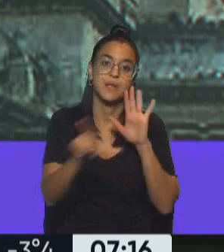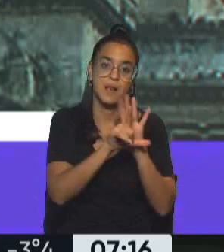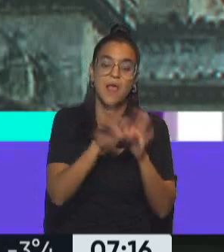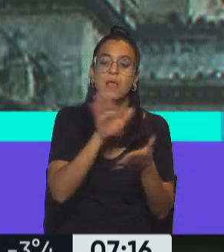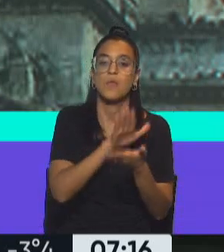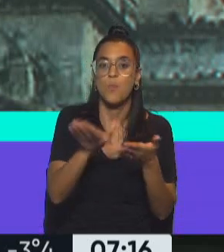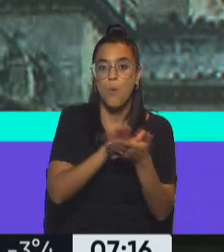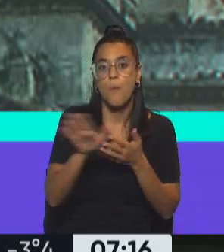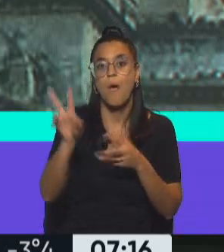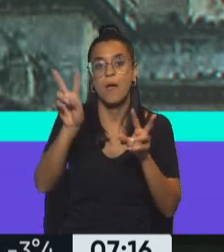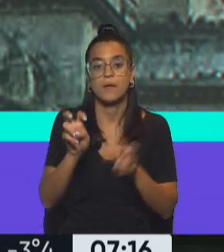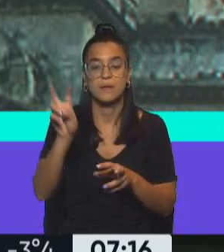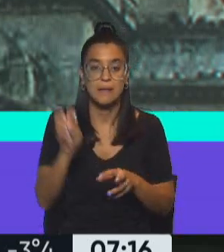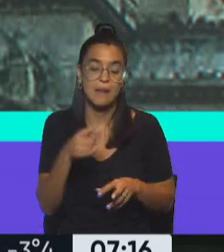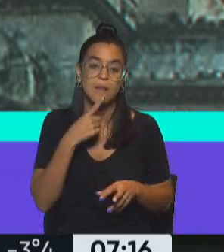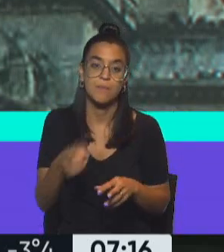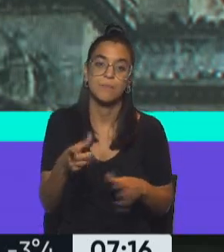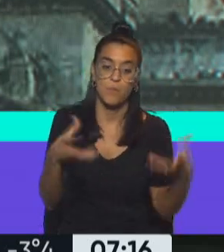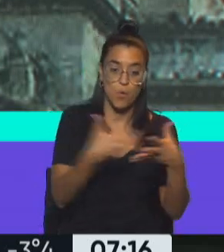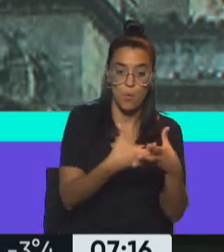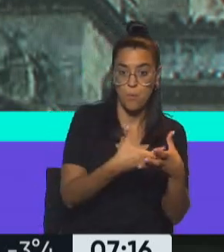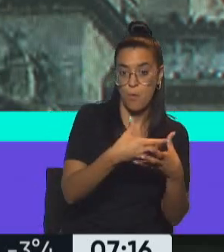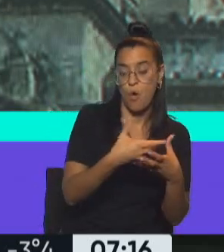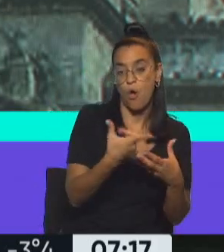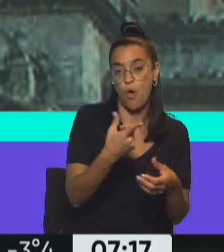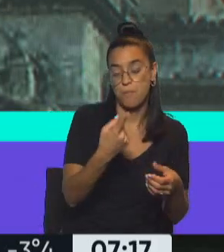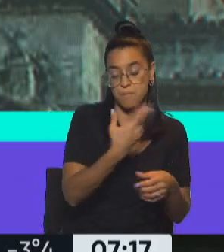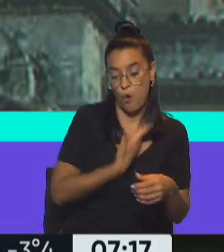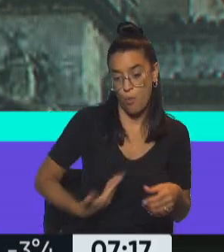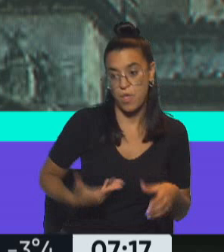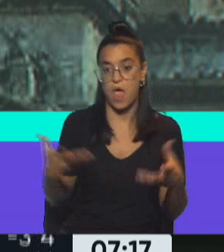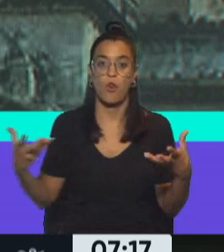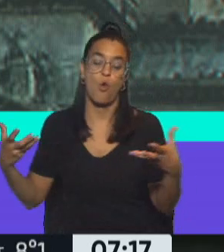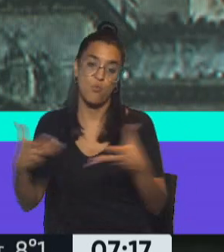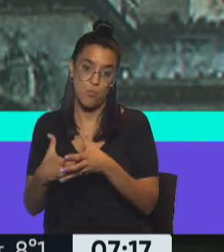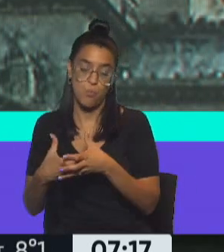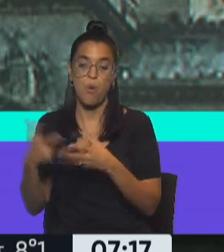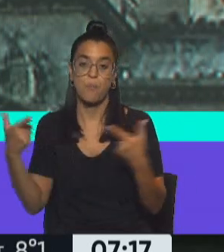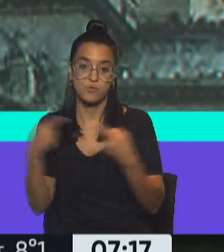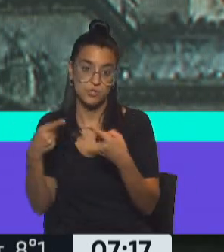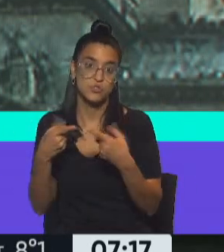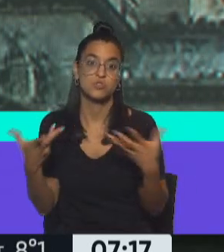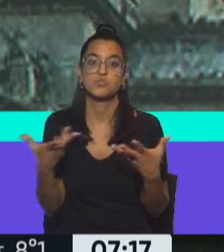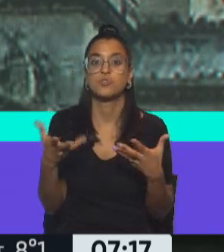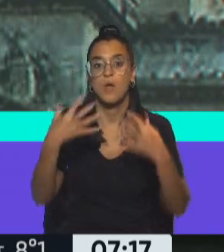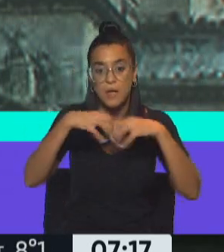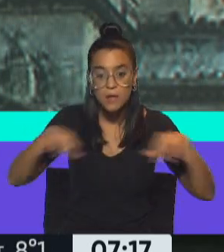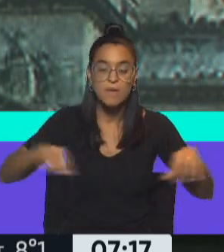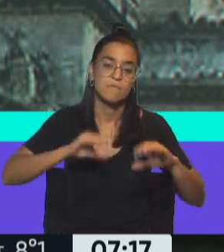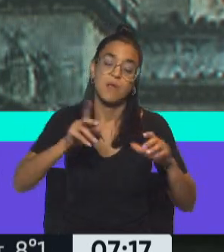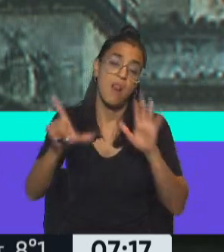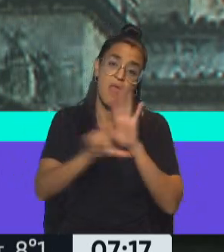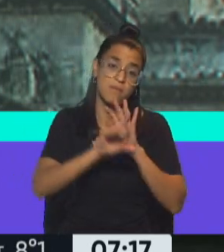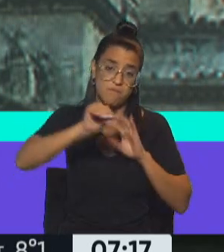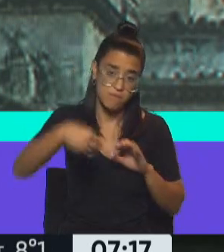nueva ley de alquileres. Coinciden ahí oficialismo y oposición. No hay grieta, dicen. La ley de alquileres fracasó, es la palabra que